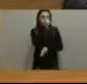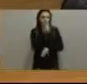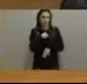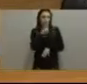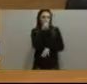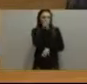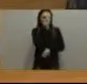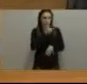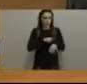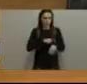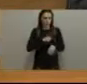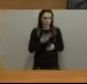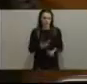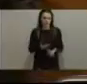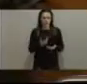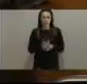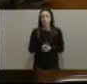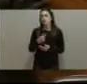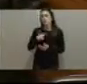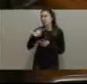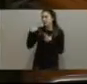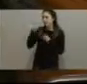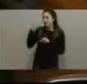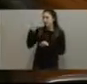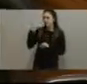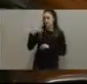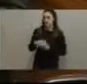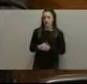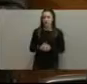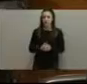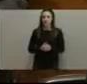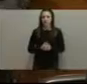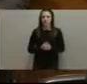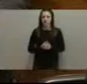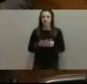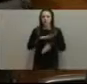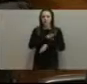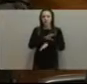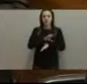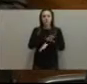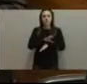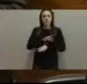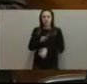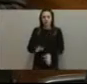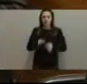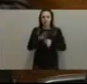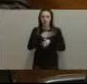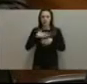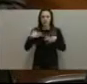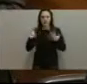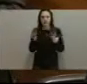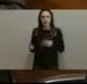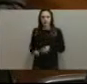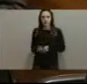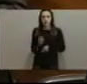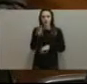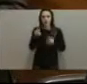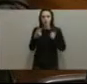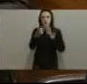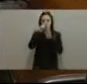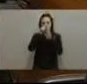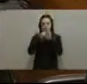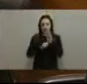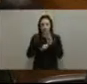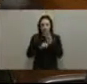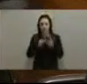tiempo. Voy terminando, presidente. En la consejería, y con ánimo siempre de mejora, tomamos medidas y